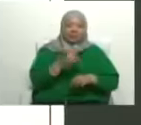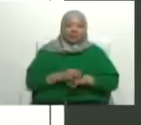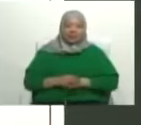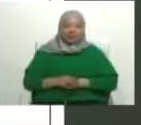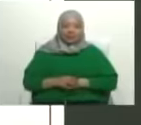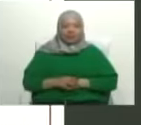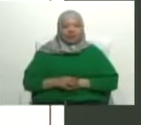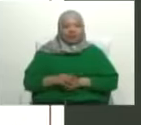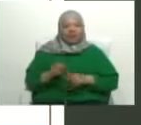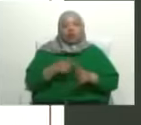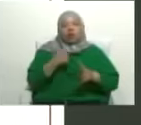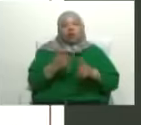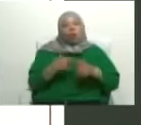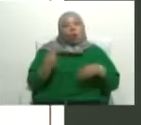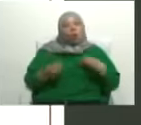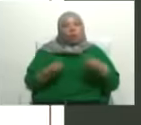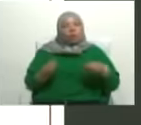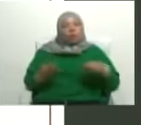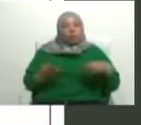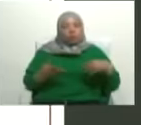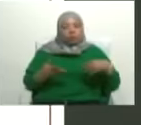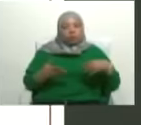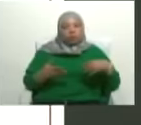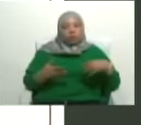Pero entonces, ¿cómo lo haría ella?